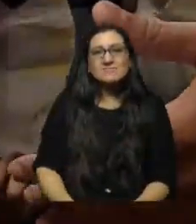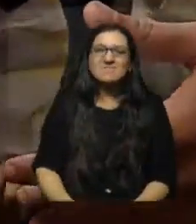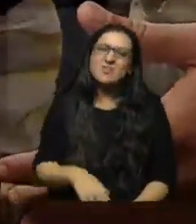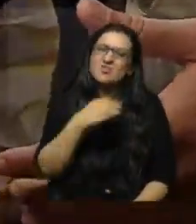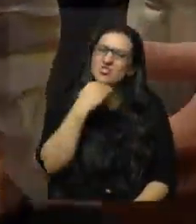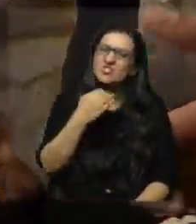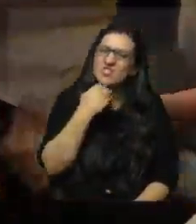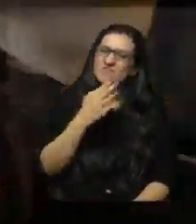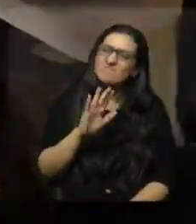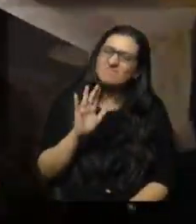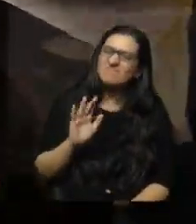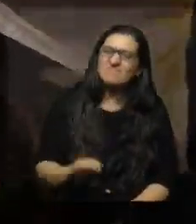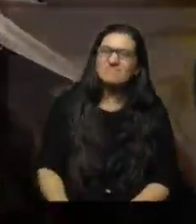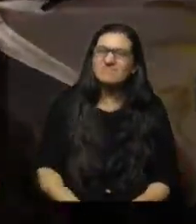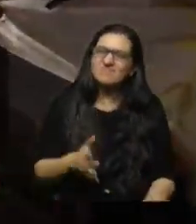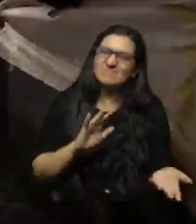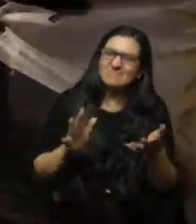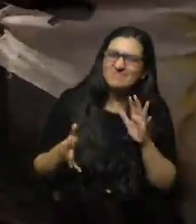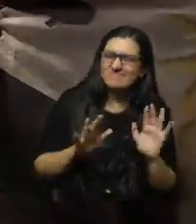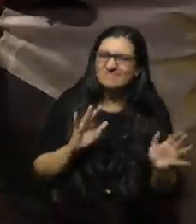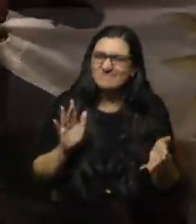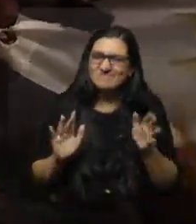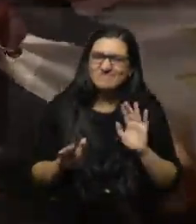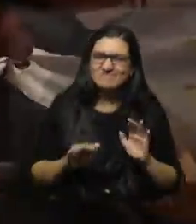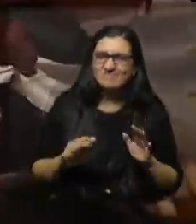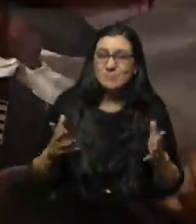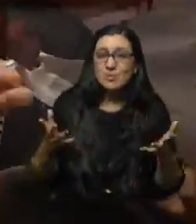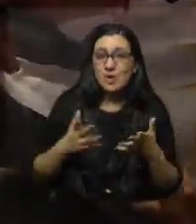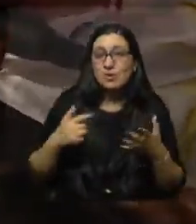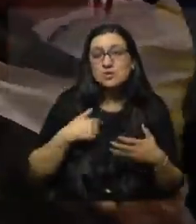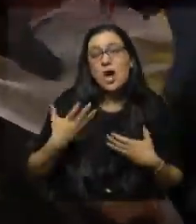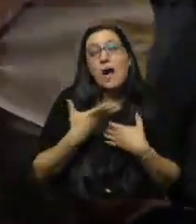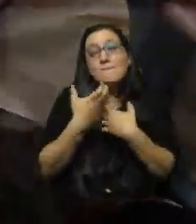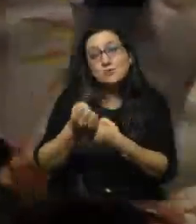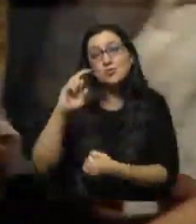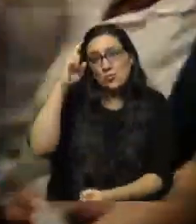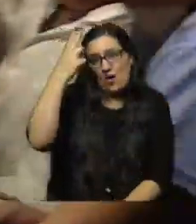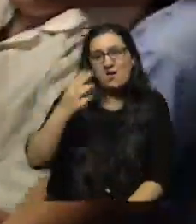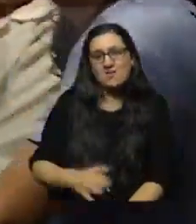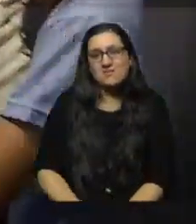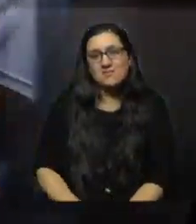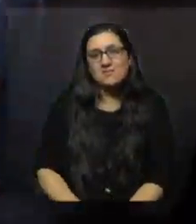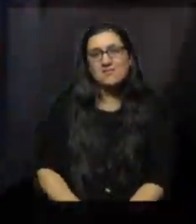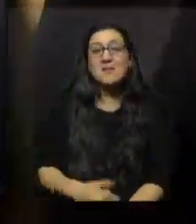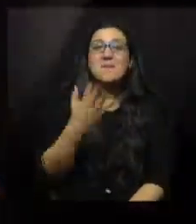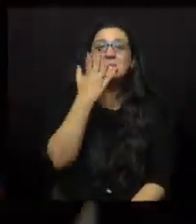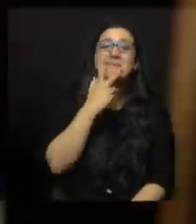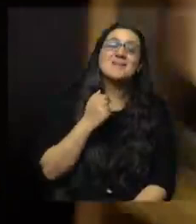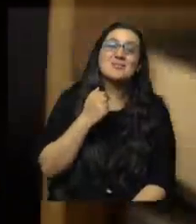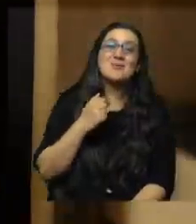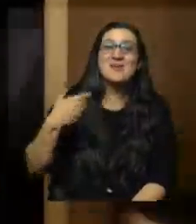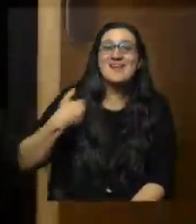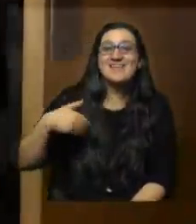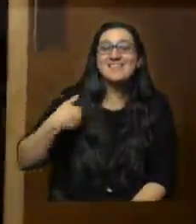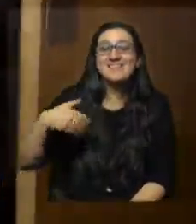No sé, lo veo ahí, no sé. Pero por ahora voy por Uruguay. Bien, va por Uruguay. Me encantó un argentino echando por Uruguay. Me